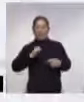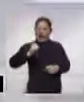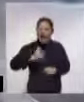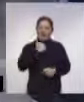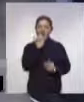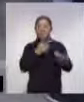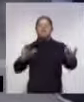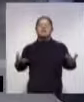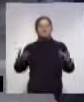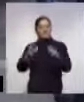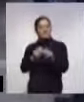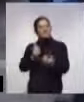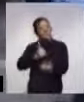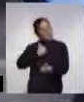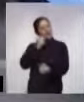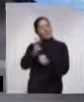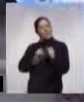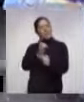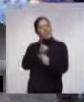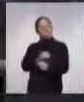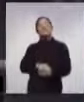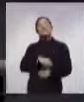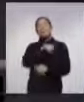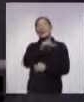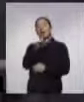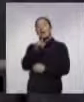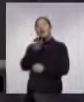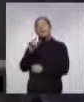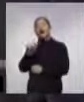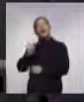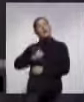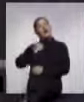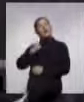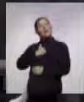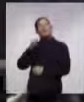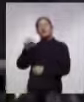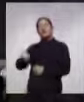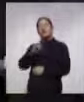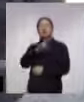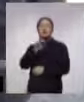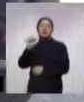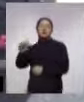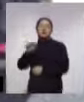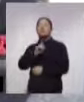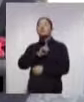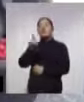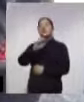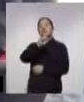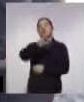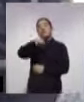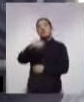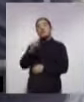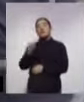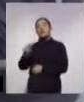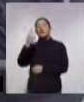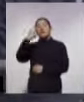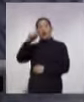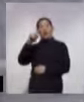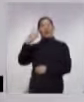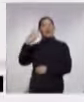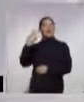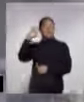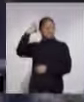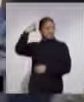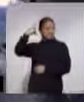oportunidad. Alba Rodríguez aprovechó la visita de Ruta por tu Salud 2020 en San José Teacalco para realizarse un corte de